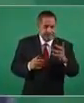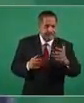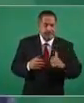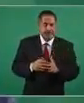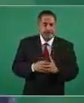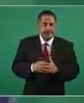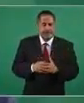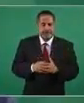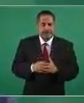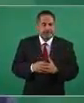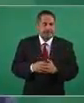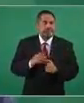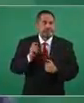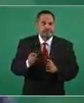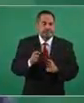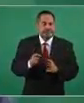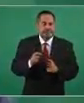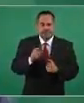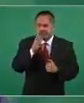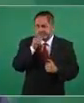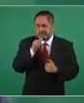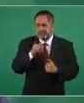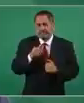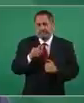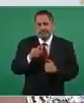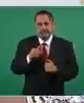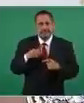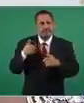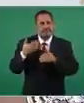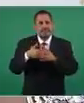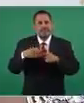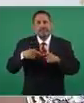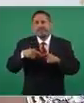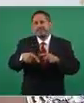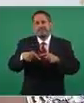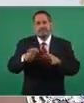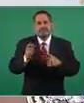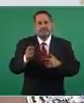no vamos a poder acreditar